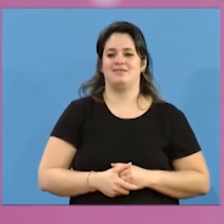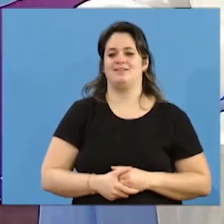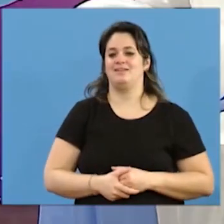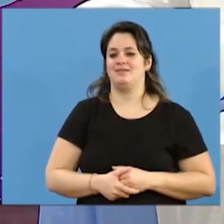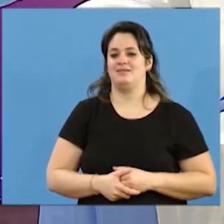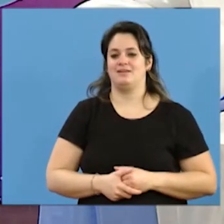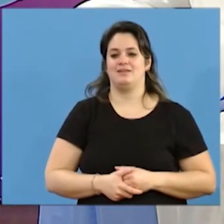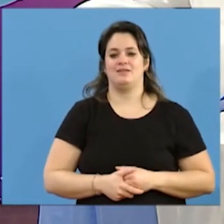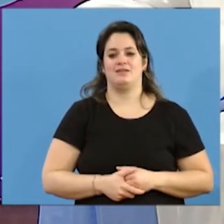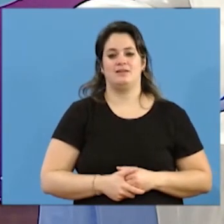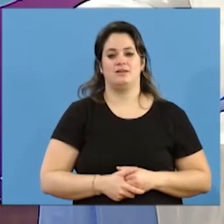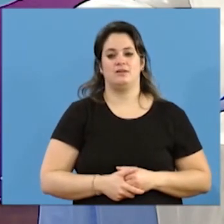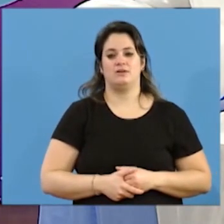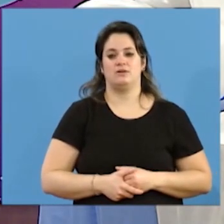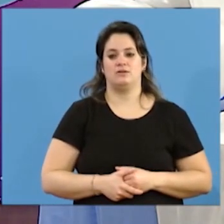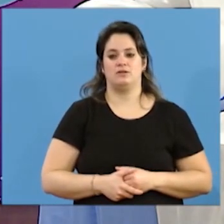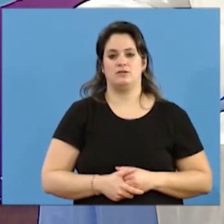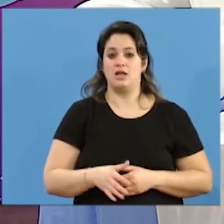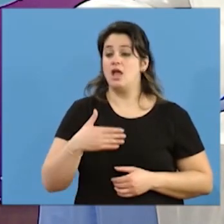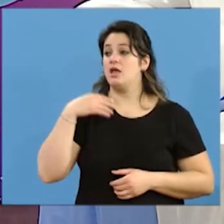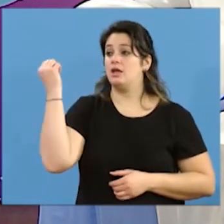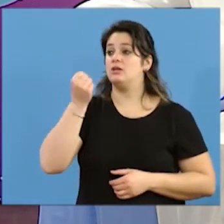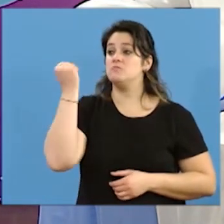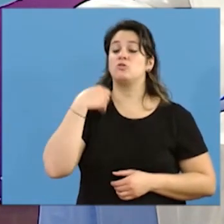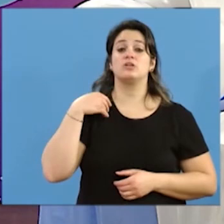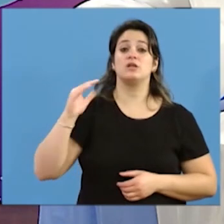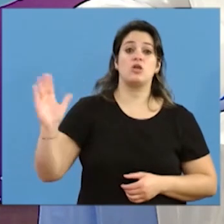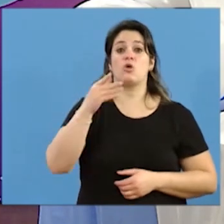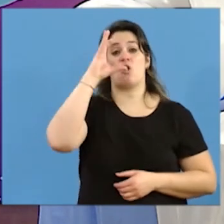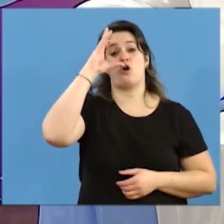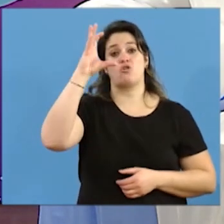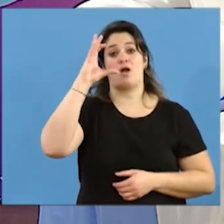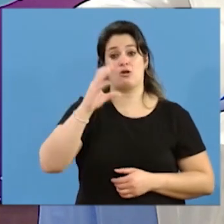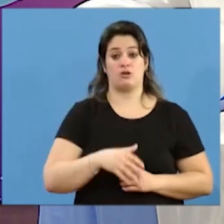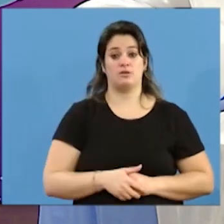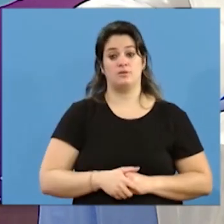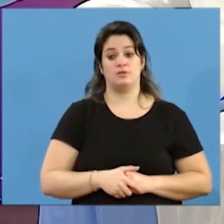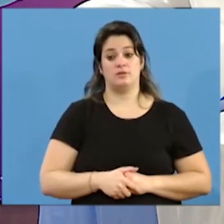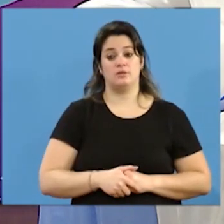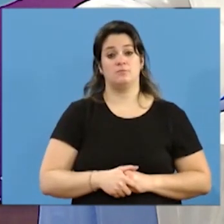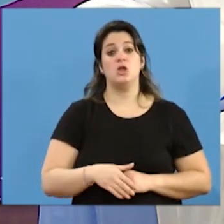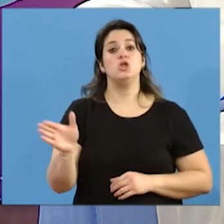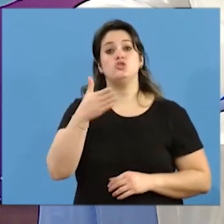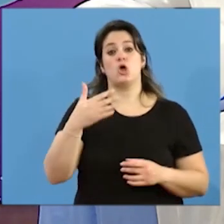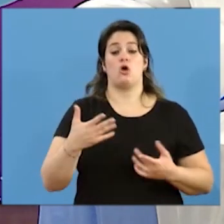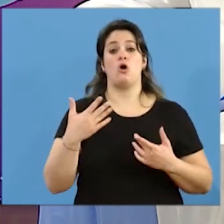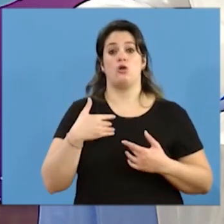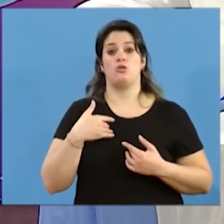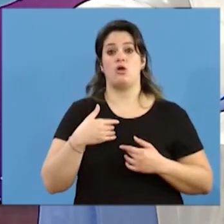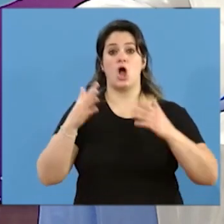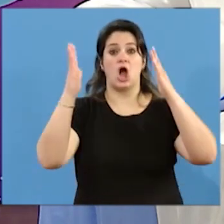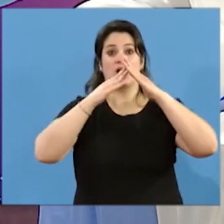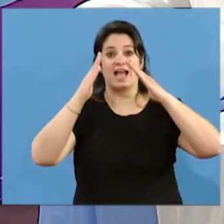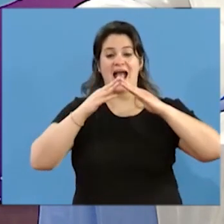Sí, es muy importante que todos lo recordemos y que vistamos nuestras